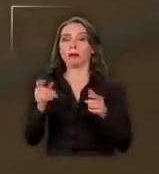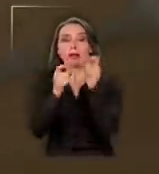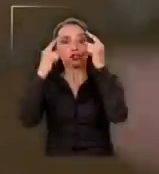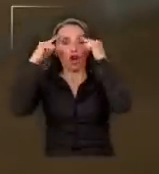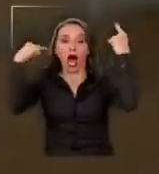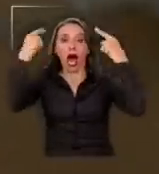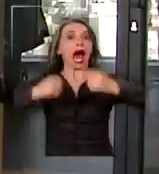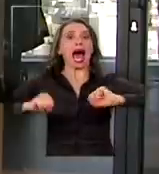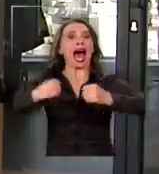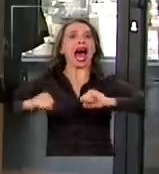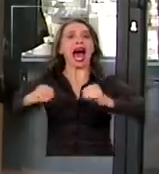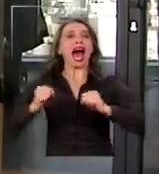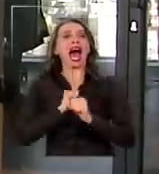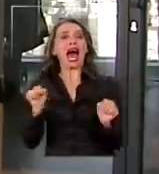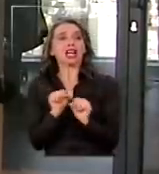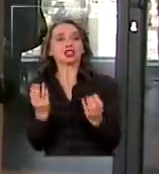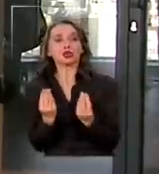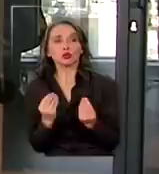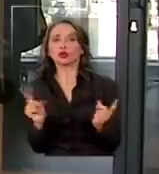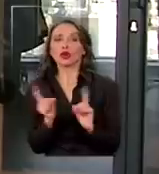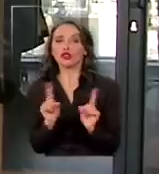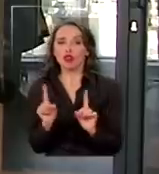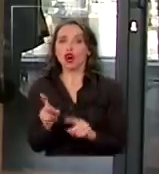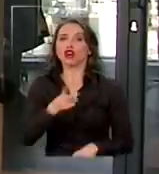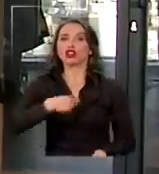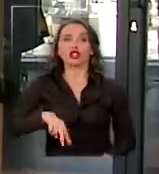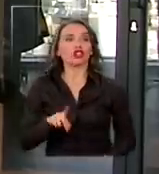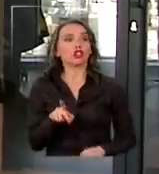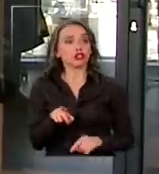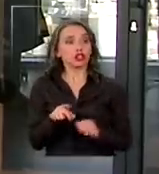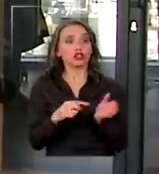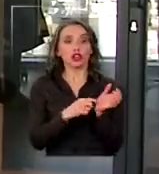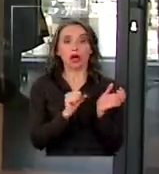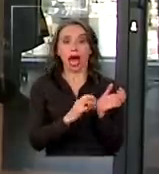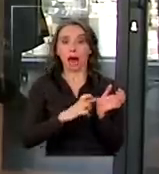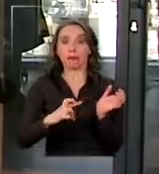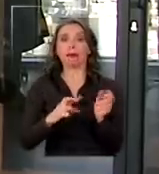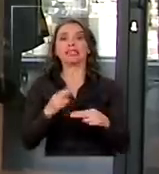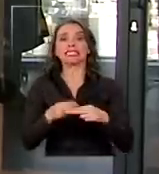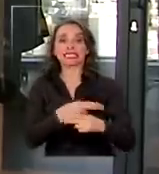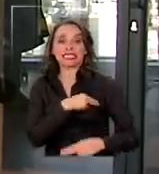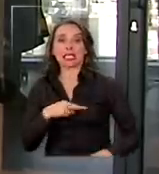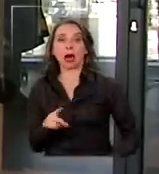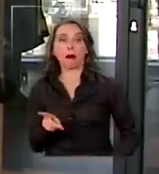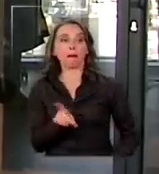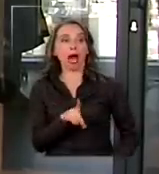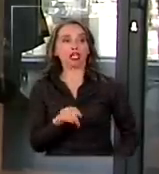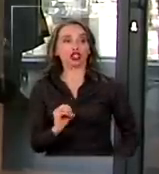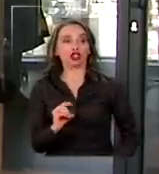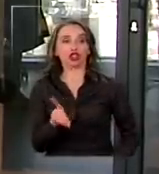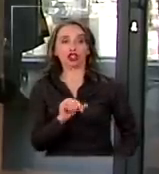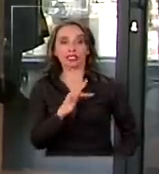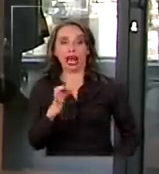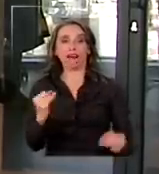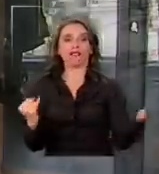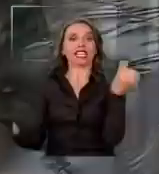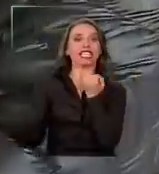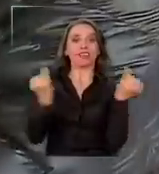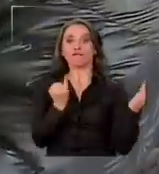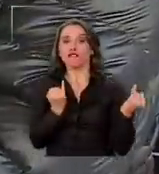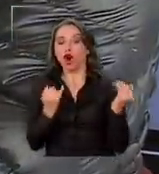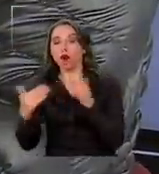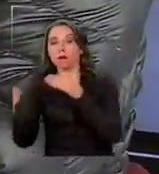paranoia y el pánico. SOSAFE no se trata de eso. SOSAFE se trata de la colaboración y de alguna manera de poder informarnos para poder cuidarnos más entre